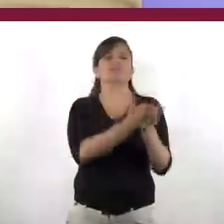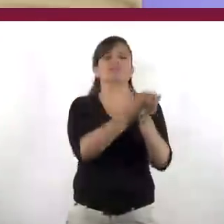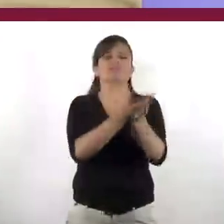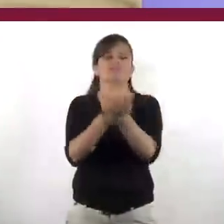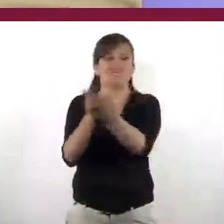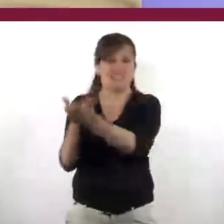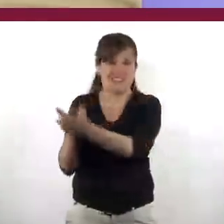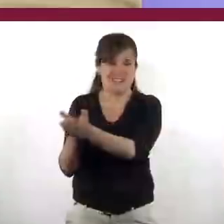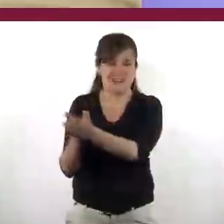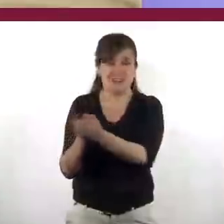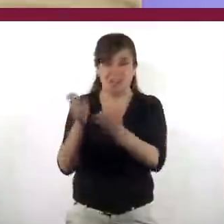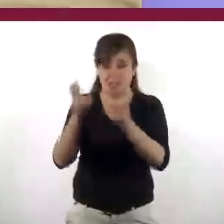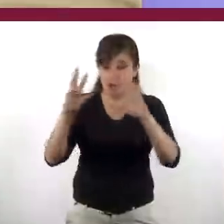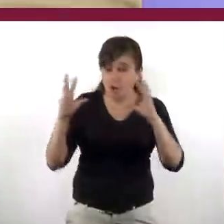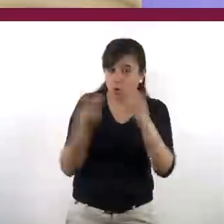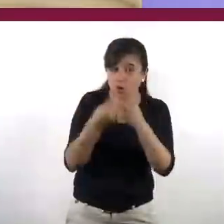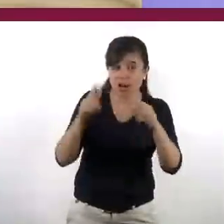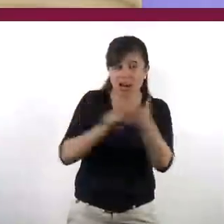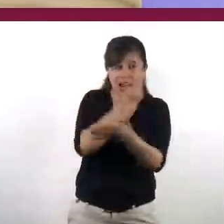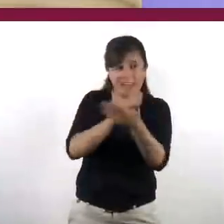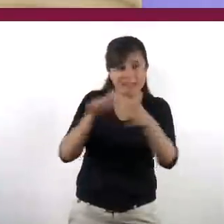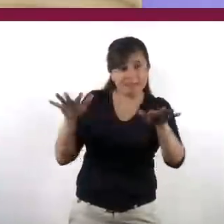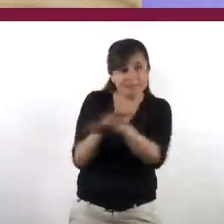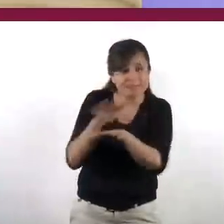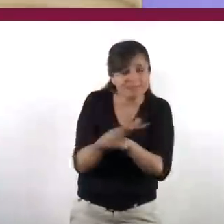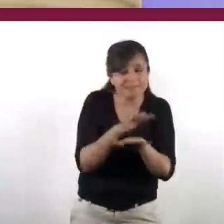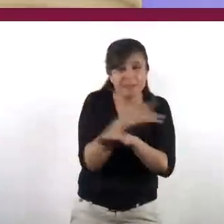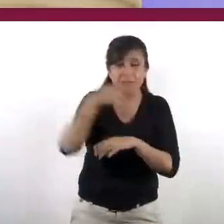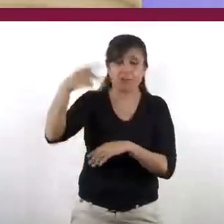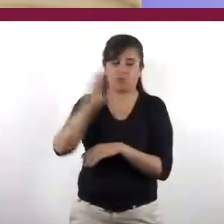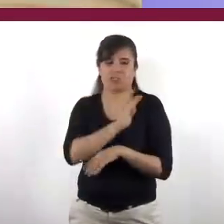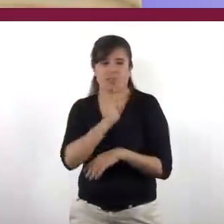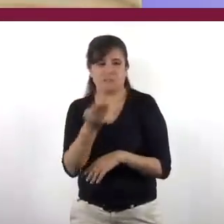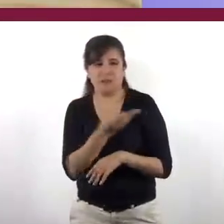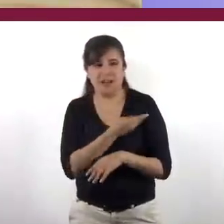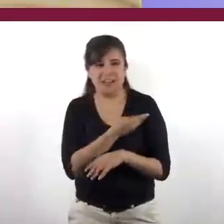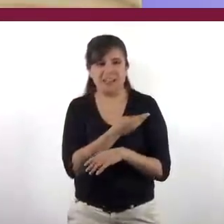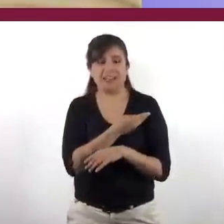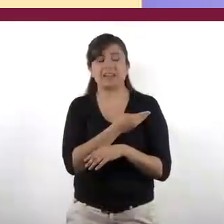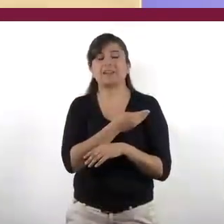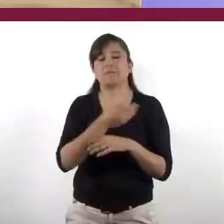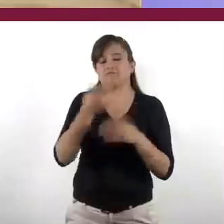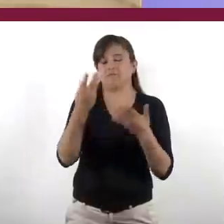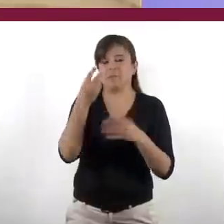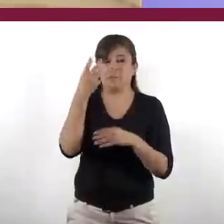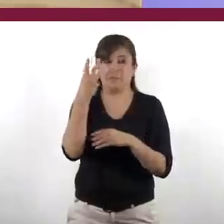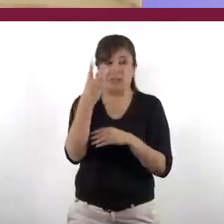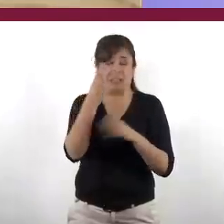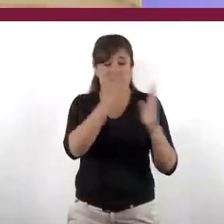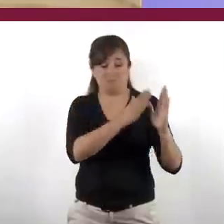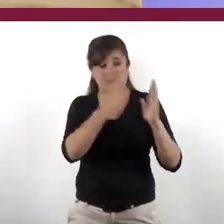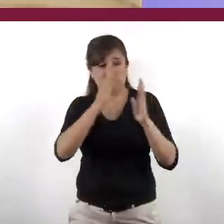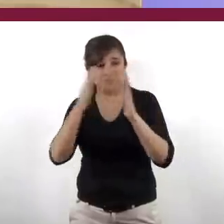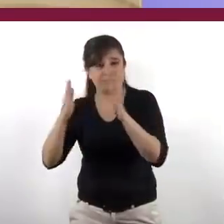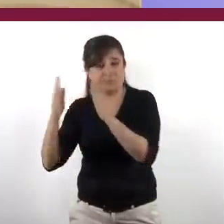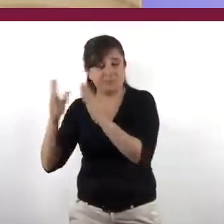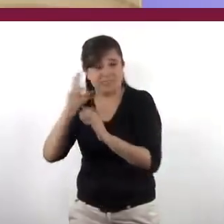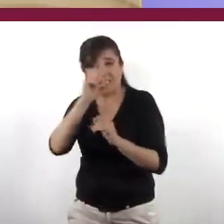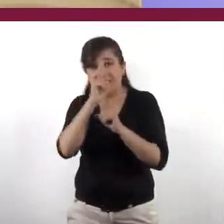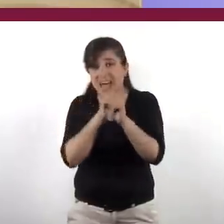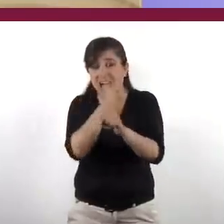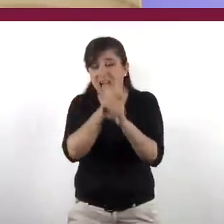Aunque el conjunto de reformas impactaron a la sociedad novohispana a lo largo de 3 décadas, hubo entre ellas algunas que fueron